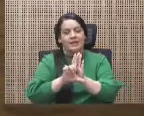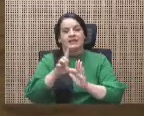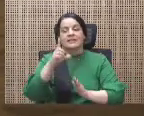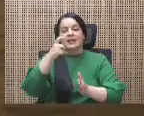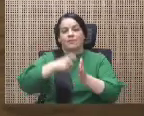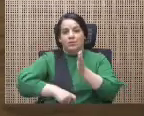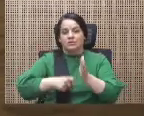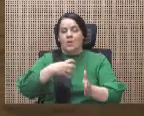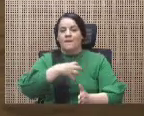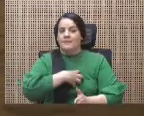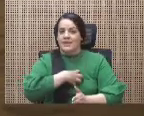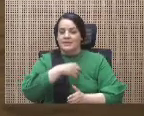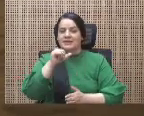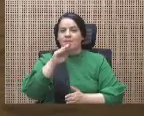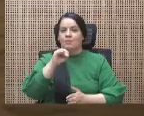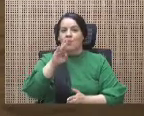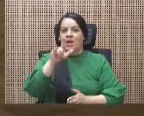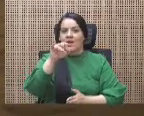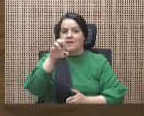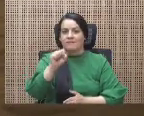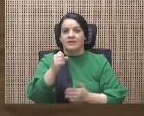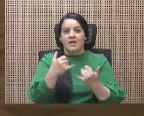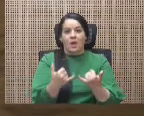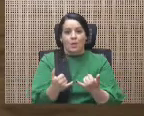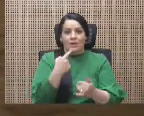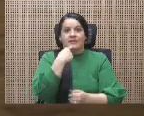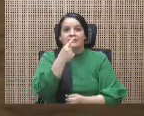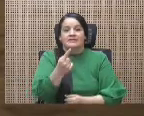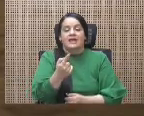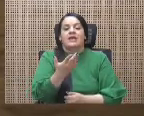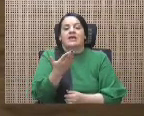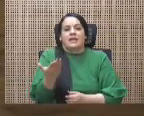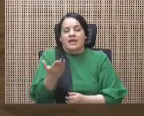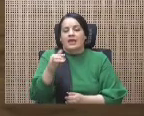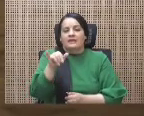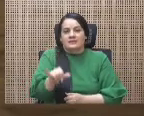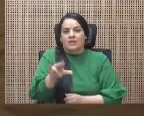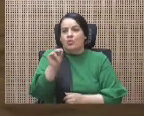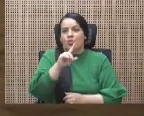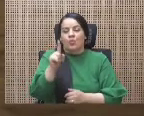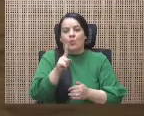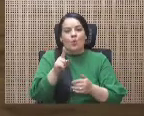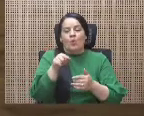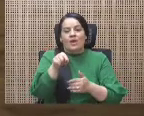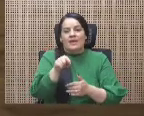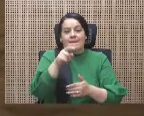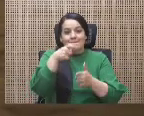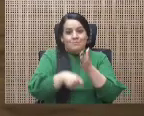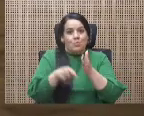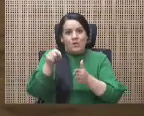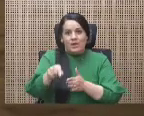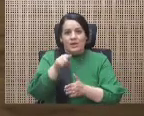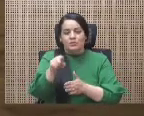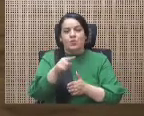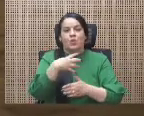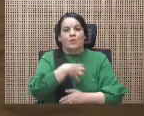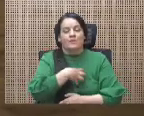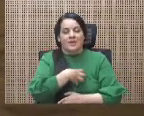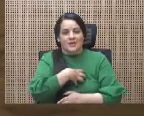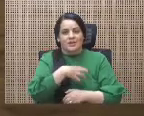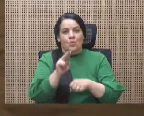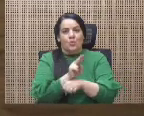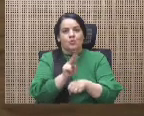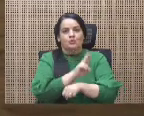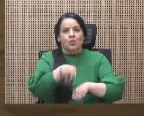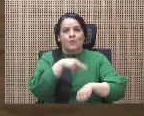inmuebles, efectivamente ya hoy dice que están no afectos a este impuesto los bienes de uso común, propiedad de las personas